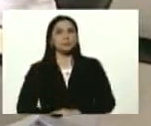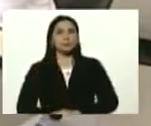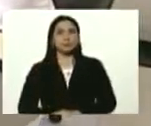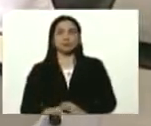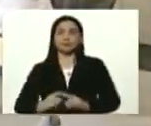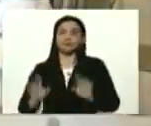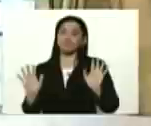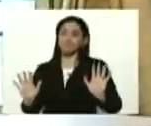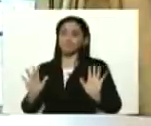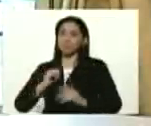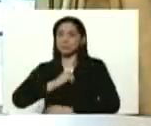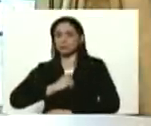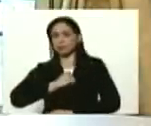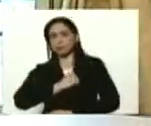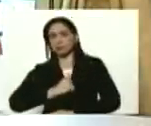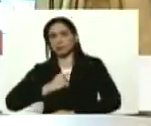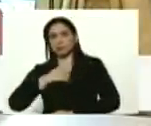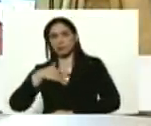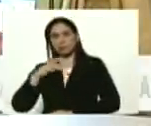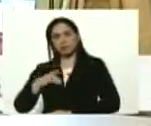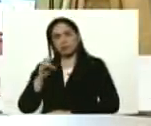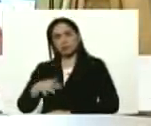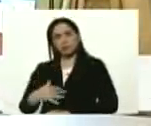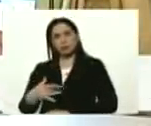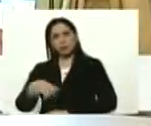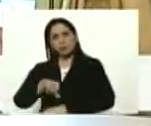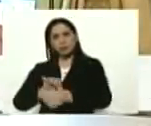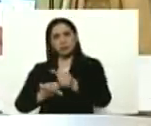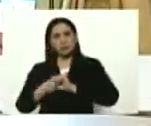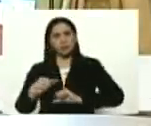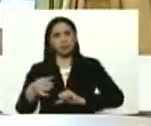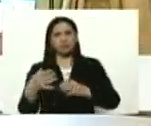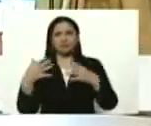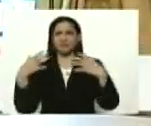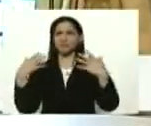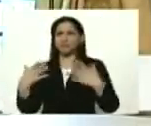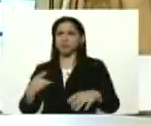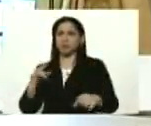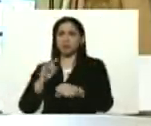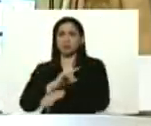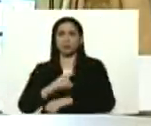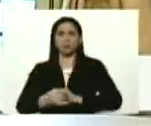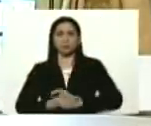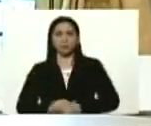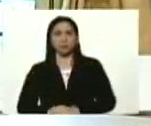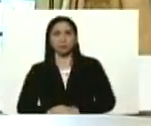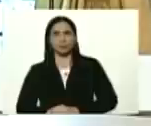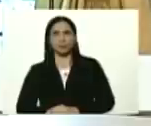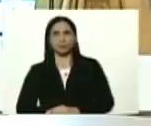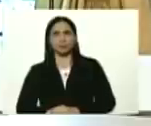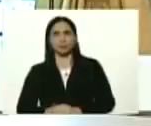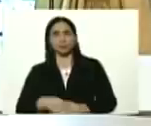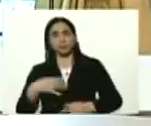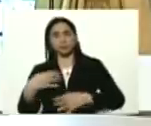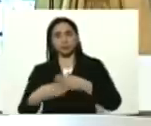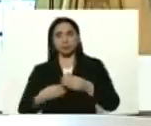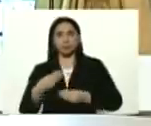Pero las tristezas y los dolores, las heridas de tanta traición, lo